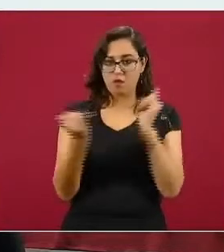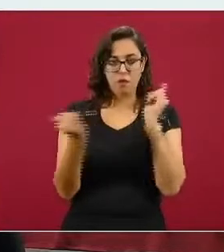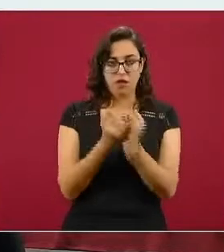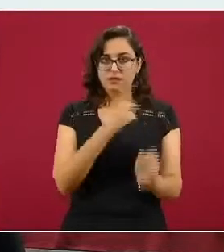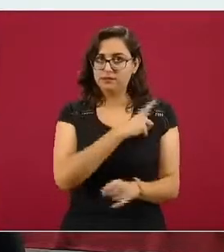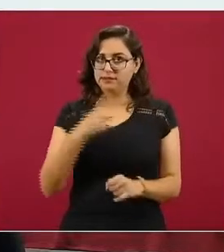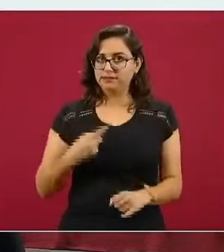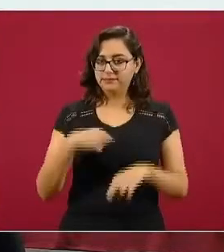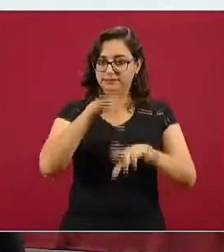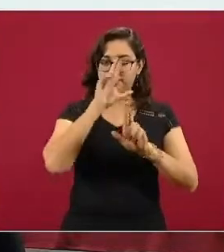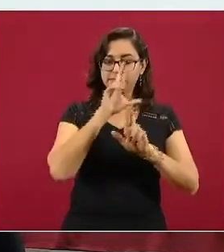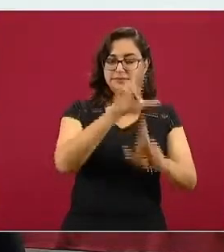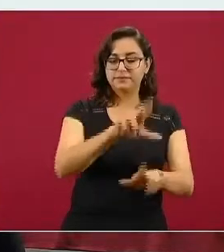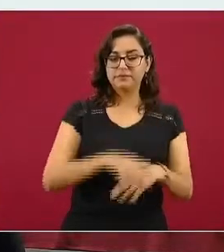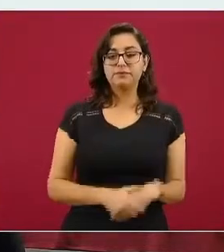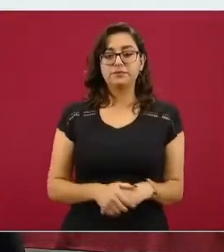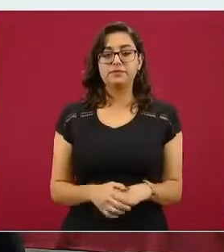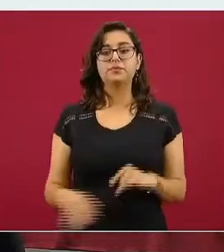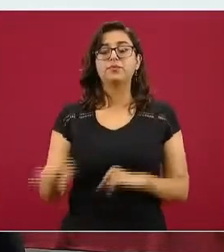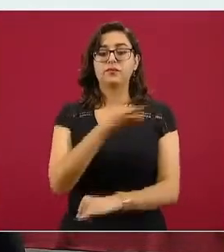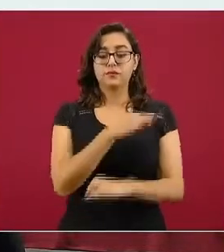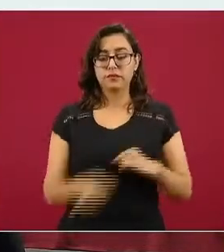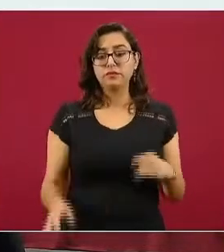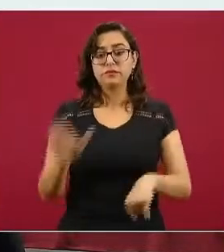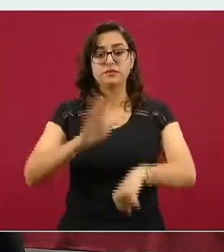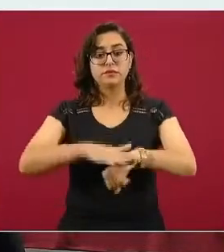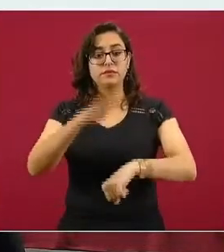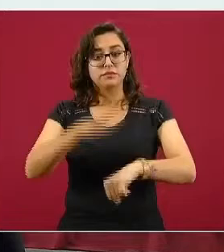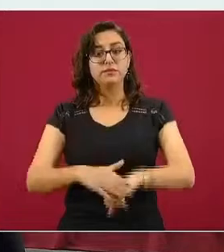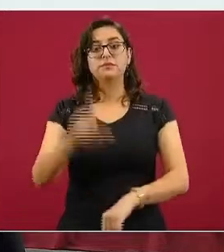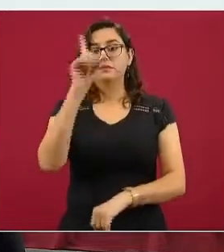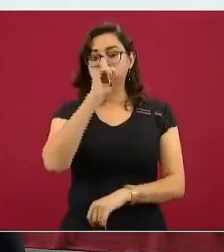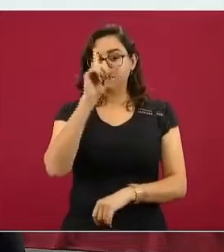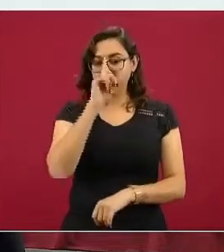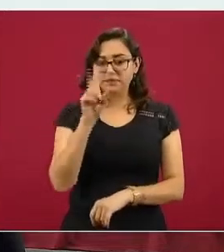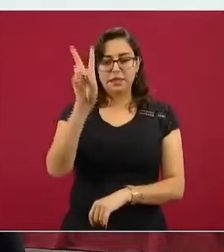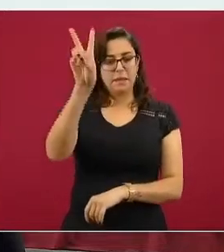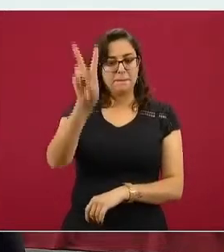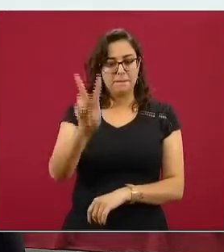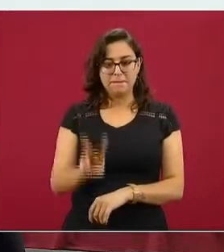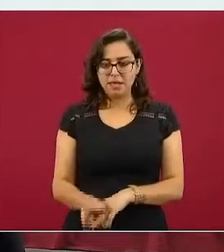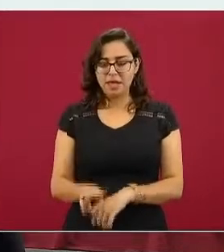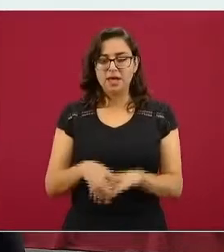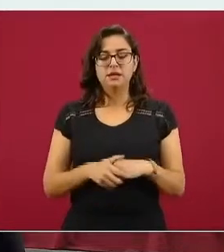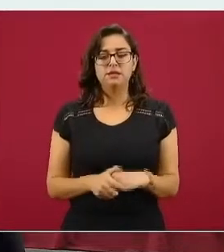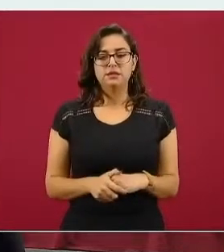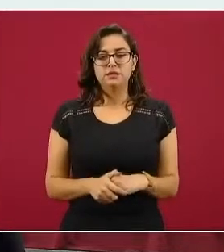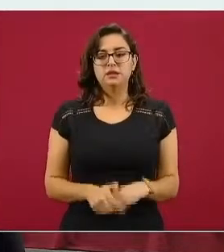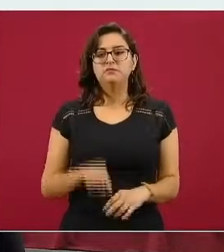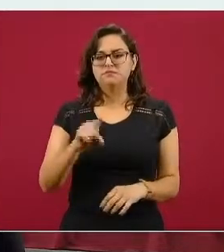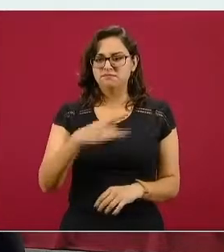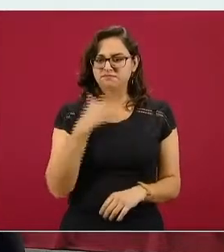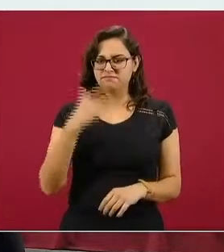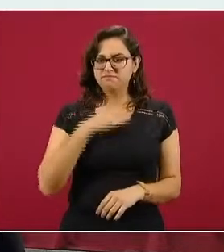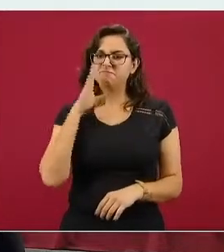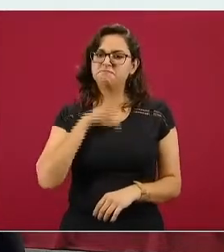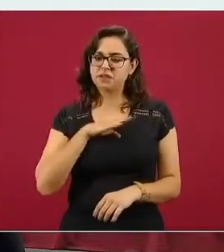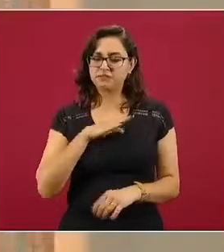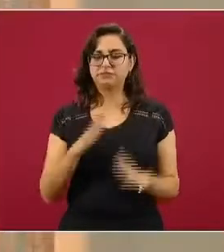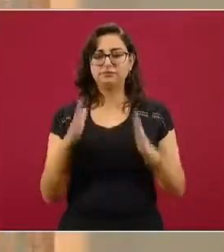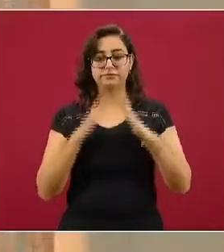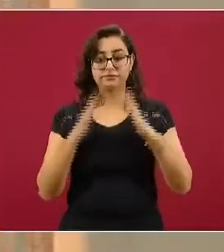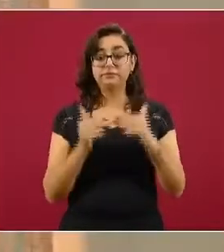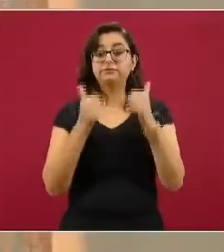Finalmente, las recomendaciones que hacemos también cada viernes de semáforo: si tienes síntomas, quédate en